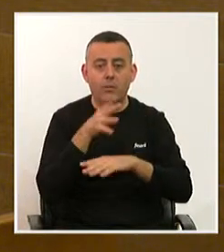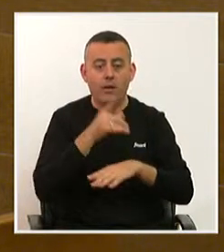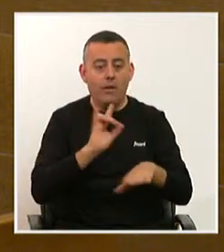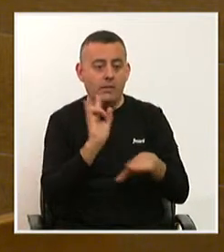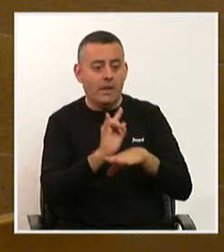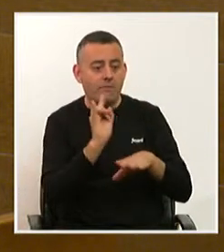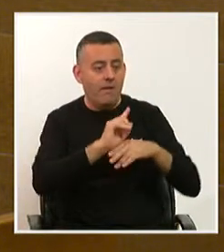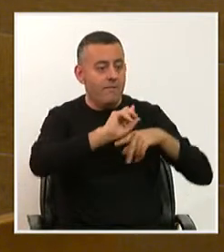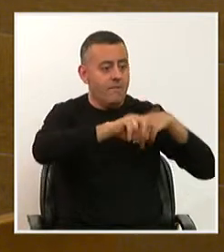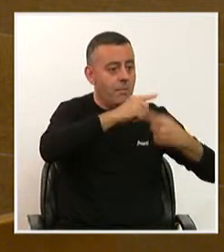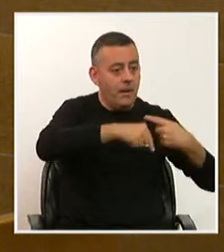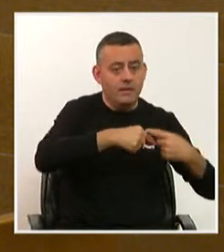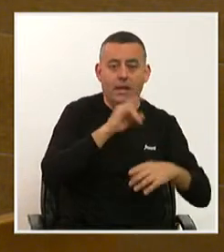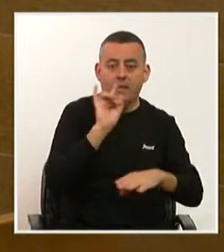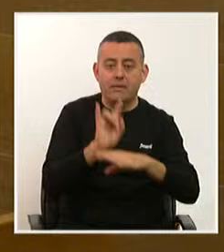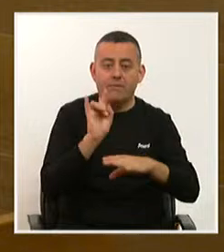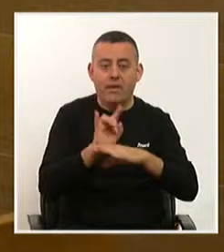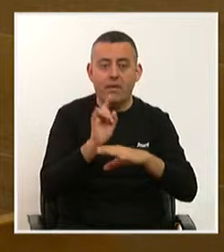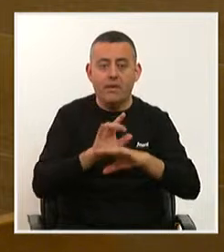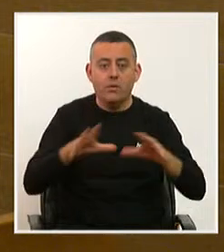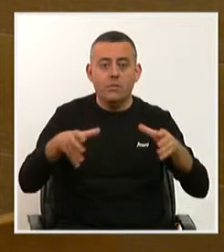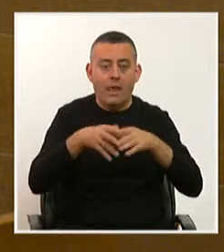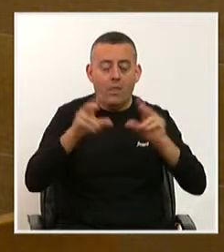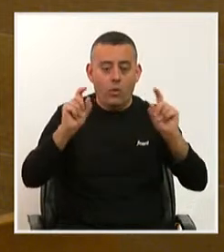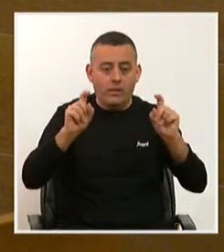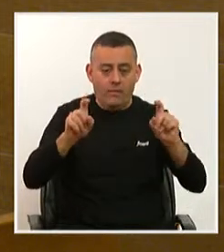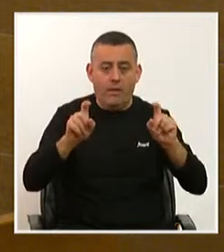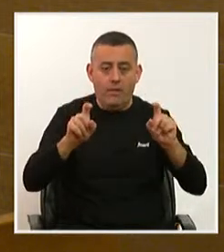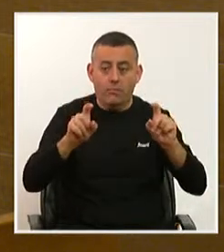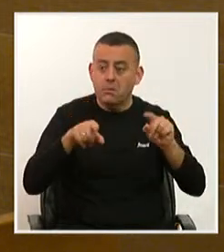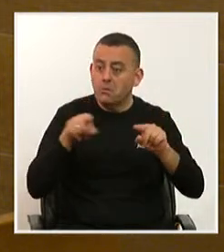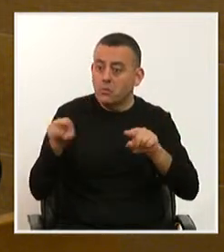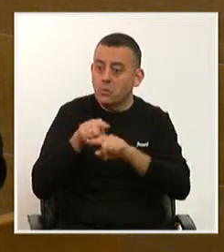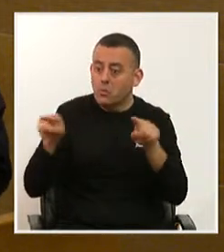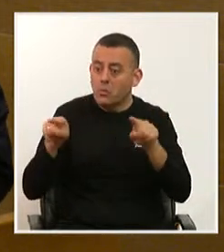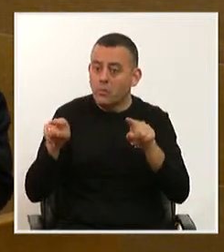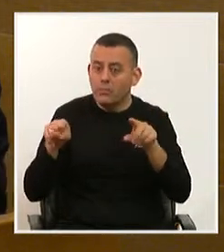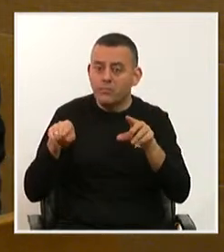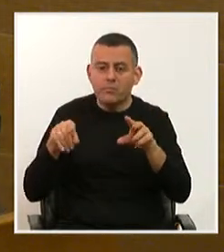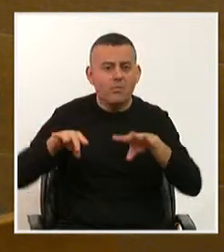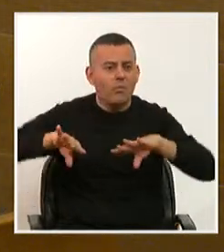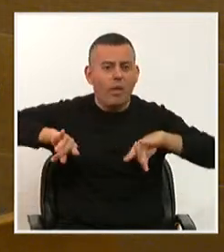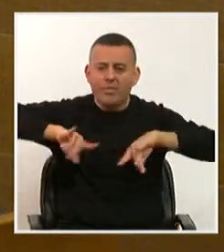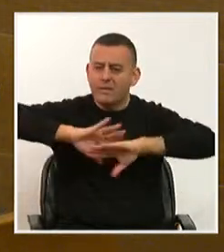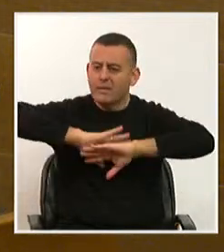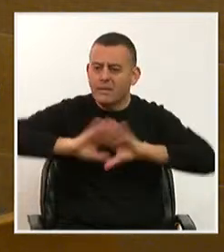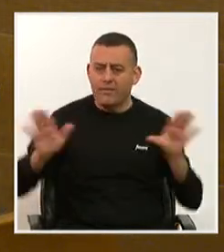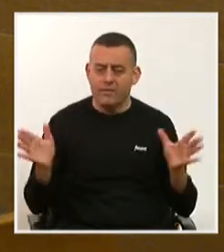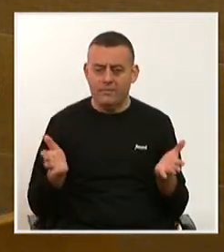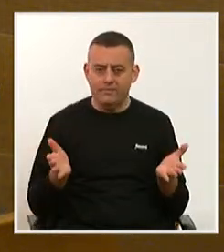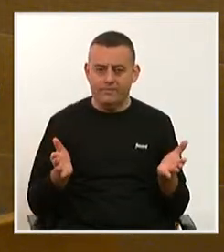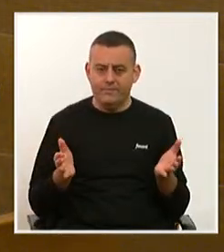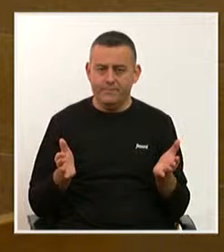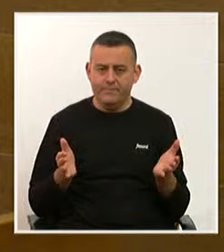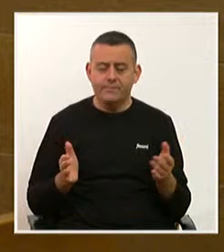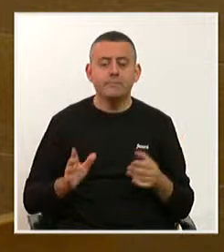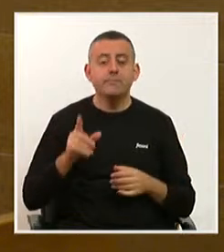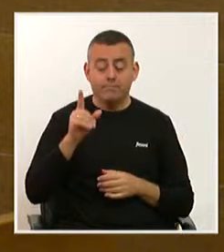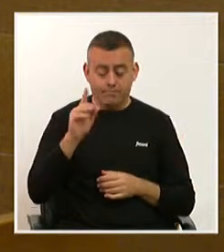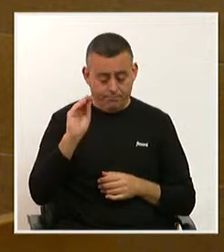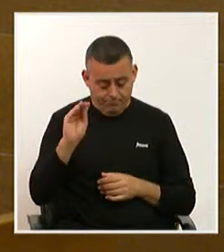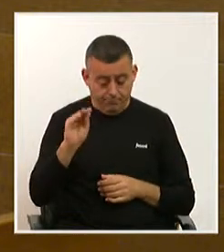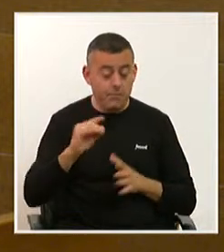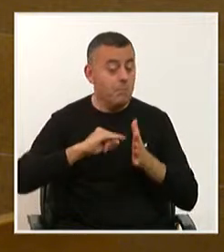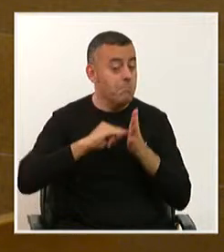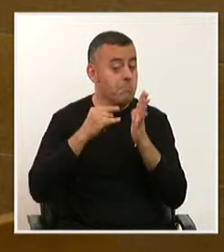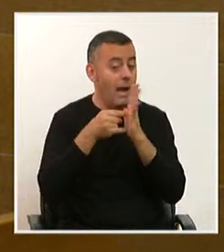han hecho nada Ustedes nada voy a decirles que ese plan estafan